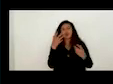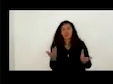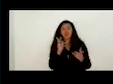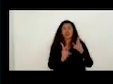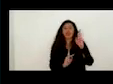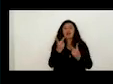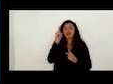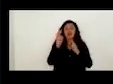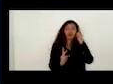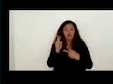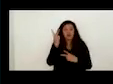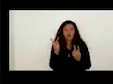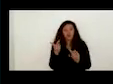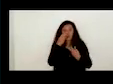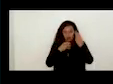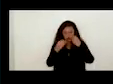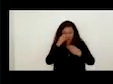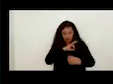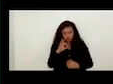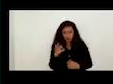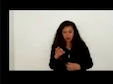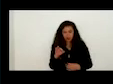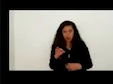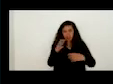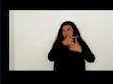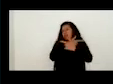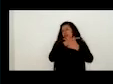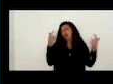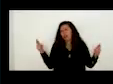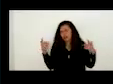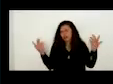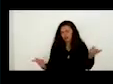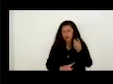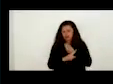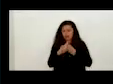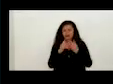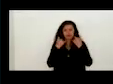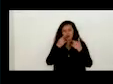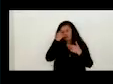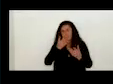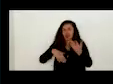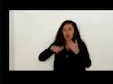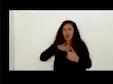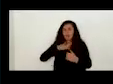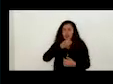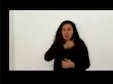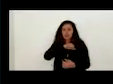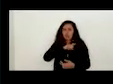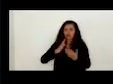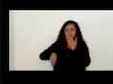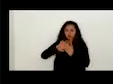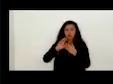se pueden comer libremente sin un problema hacia la salud. A diferencias